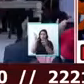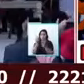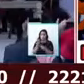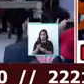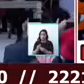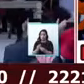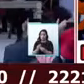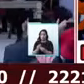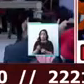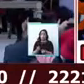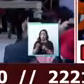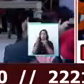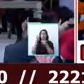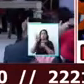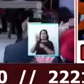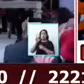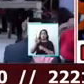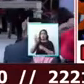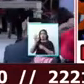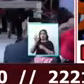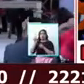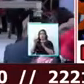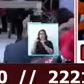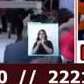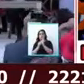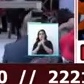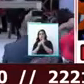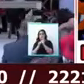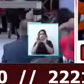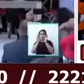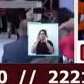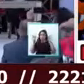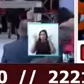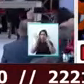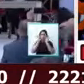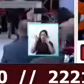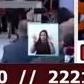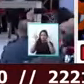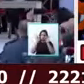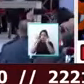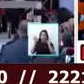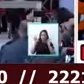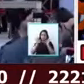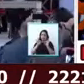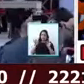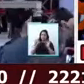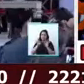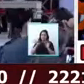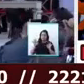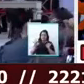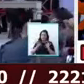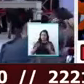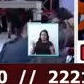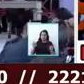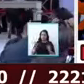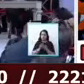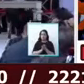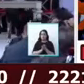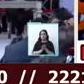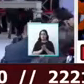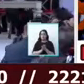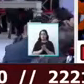Adelante. ¿Aló? Le sí, escuchamos. Adelante, le escuchamos. Buenas tardes. Le escuchamos. Les